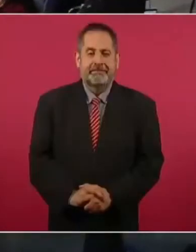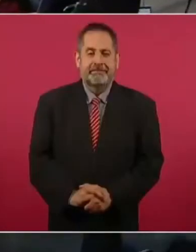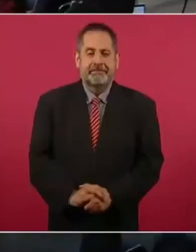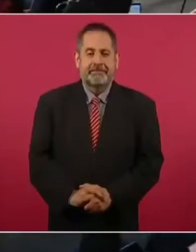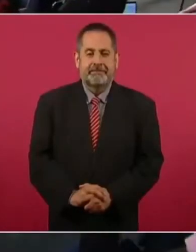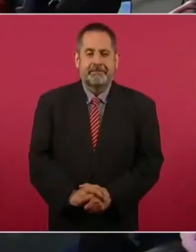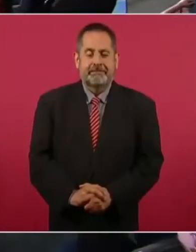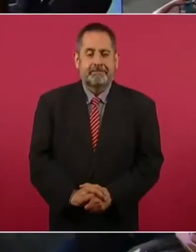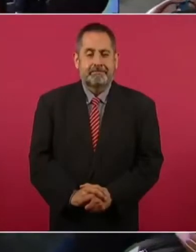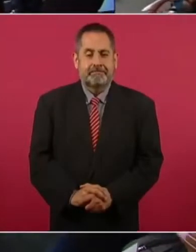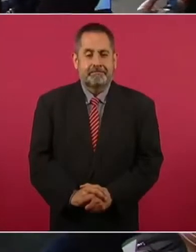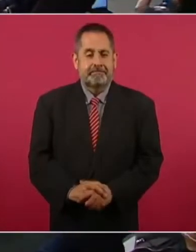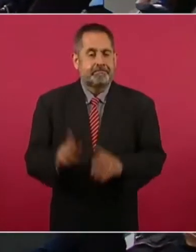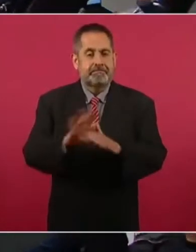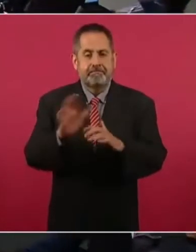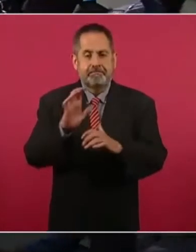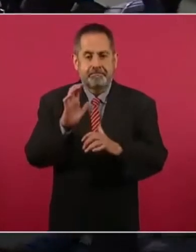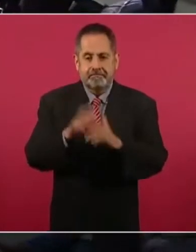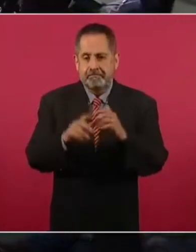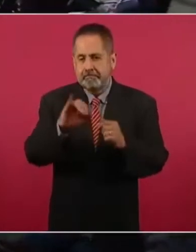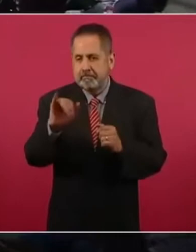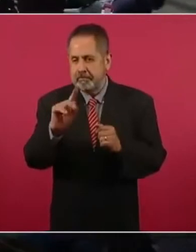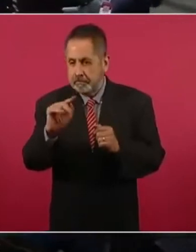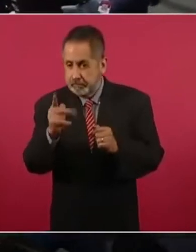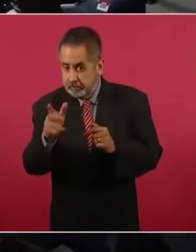Bueno, ya terminamos con Judith.